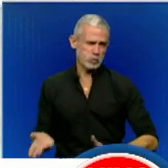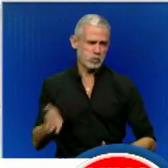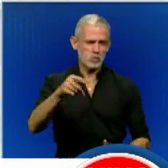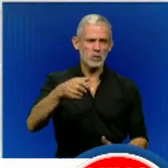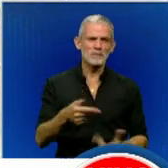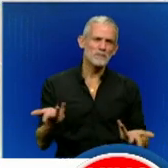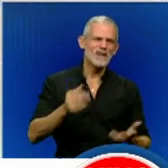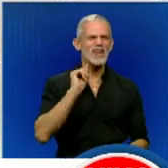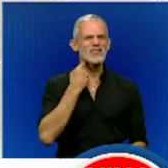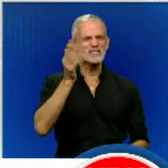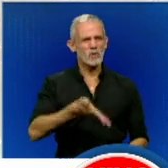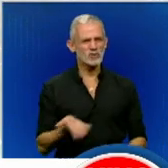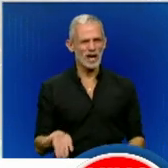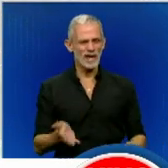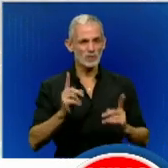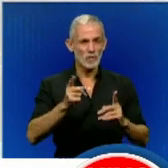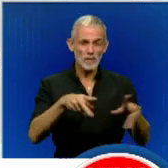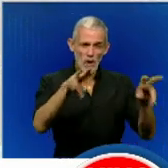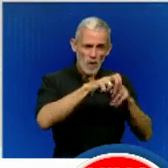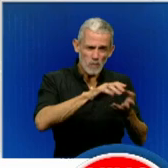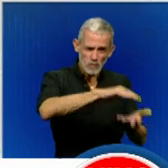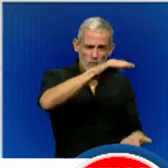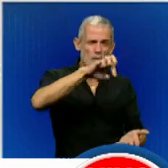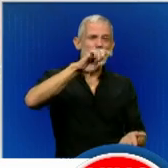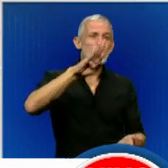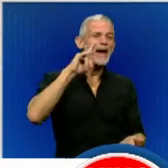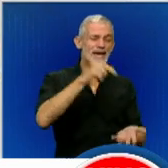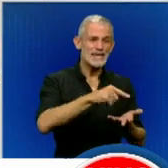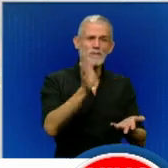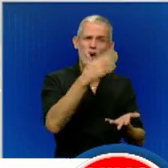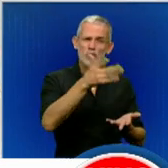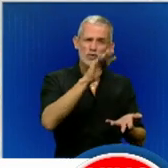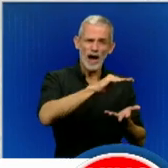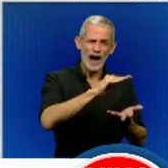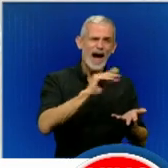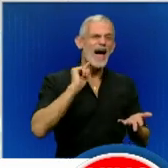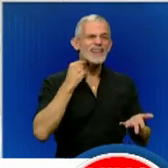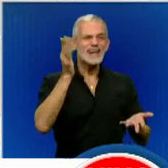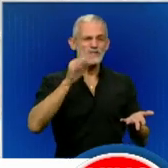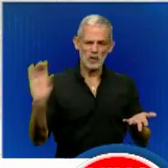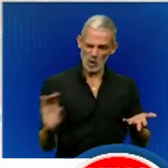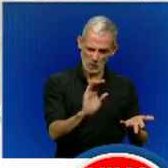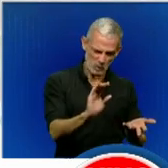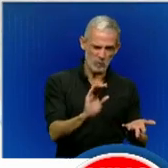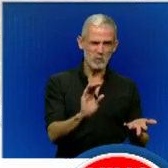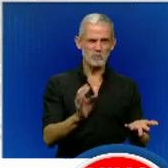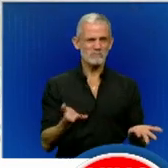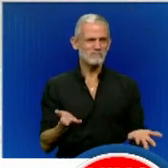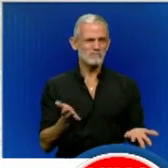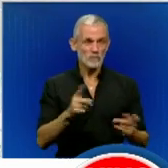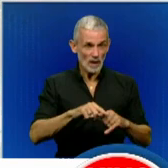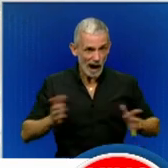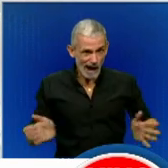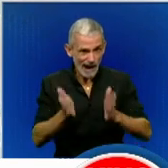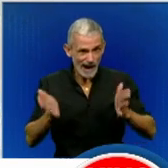apenas 13% del producto grupo interno es impensado que podemos estar generando incentivos para la